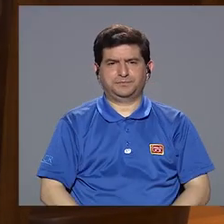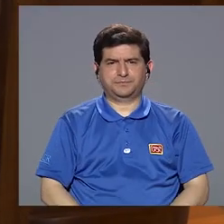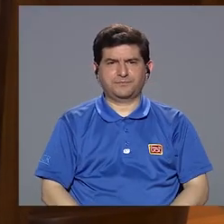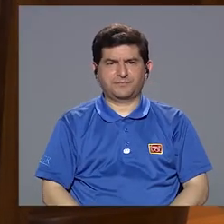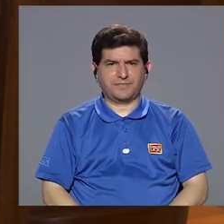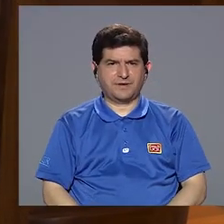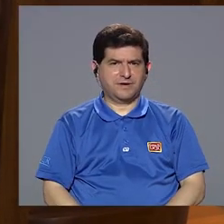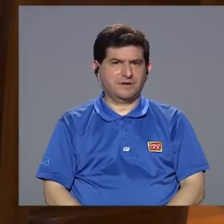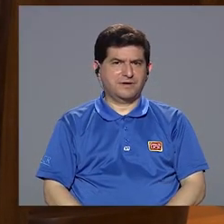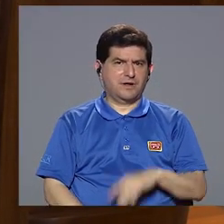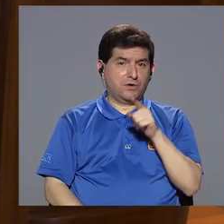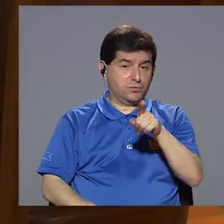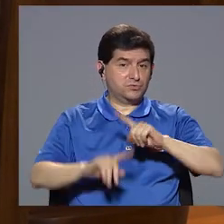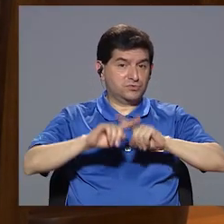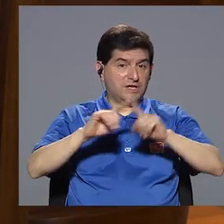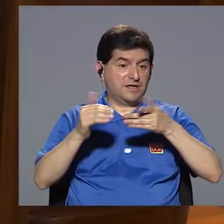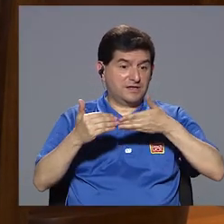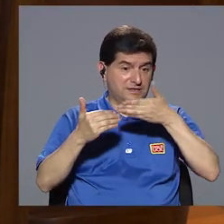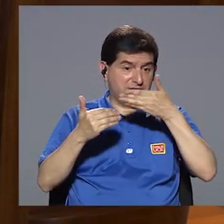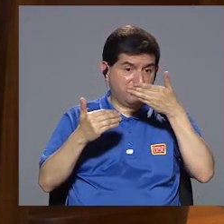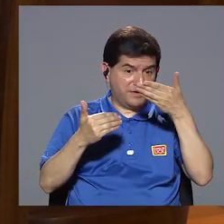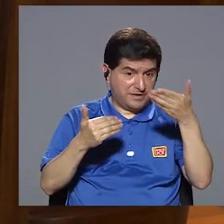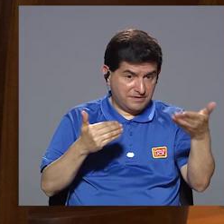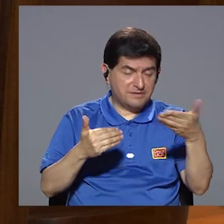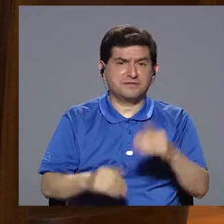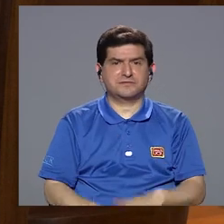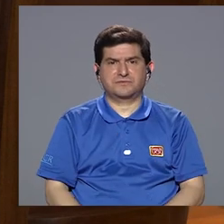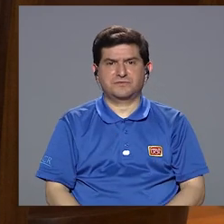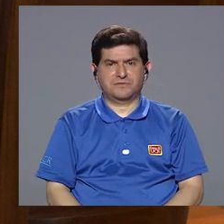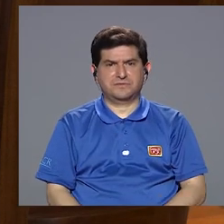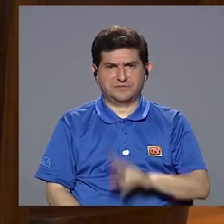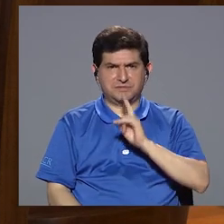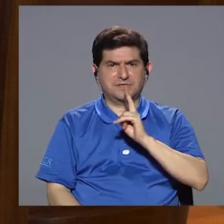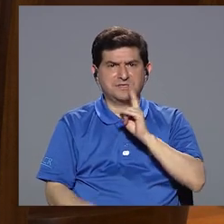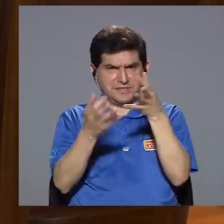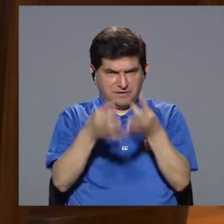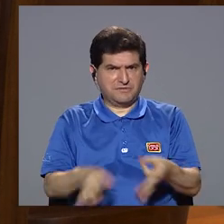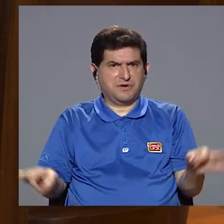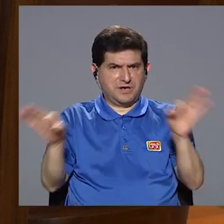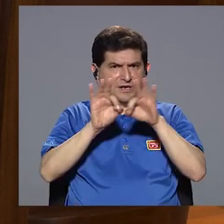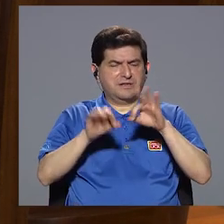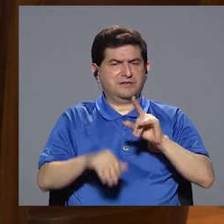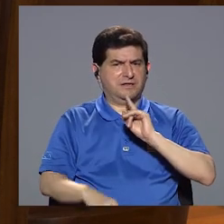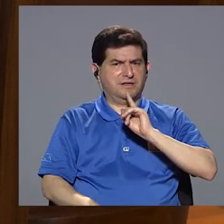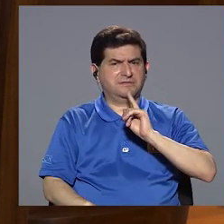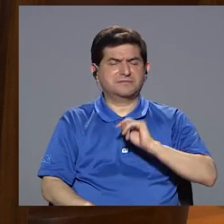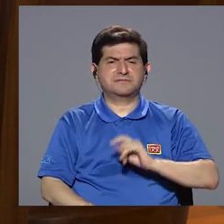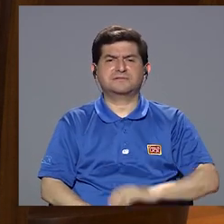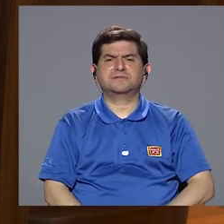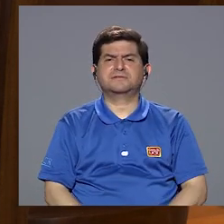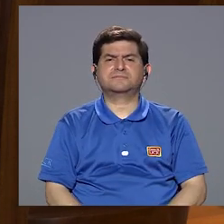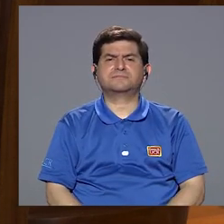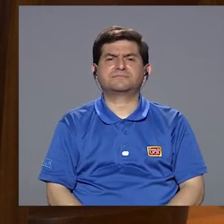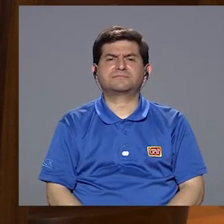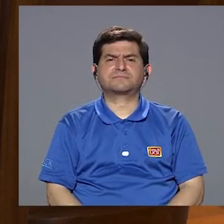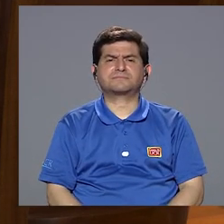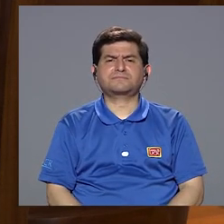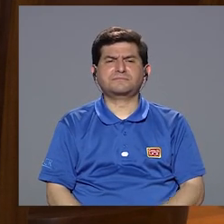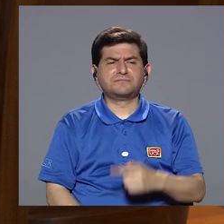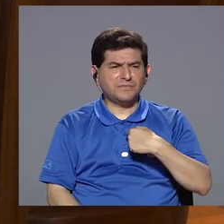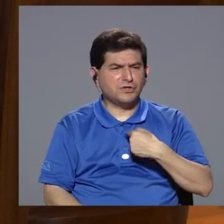bien común has tocado en muchos aspectos verdaderamente muy muy importantes y